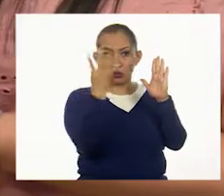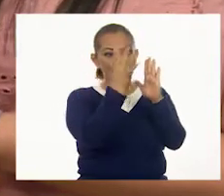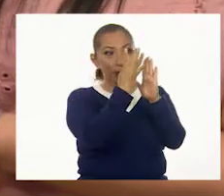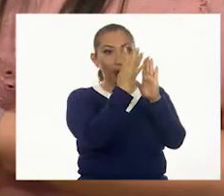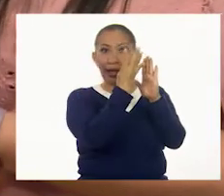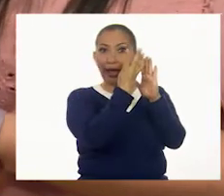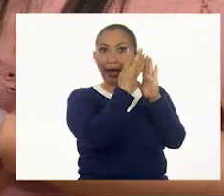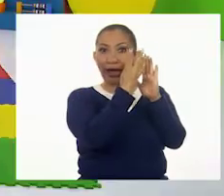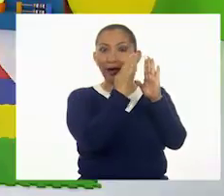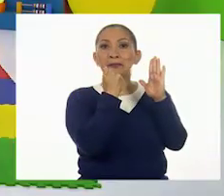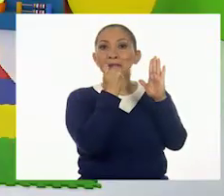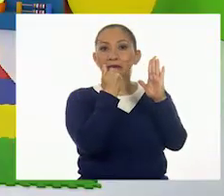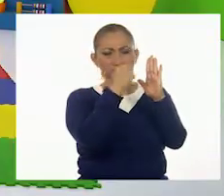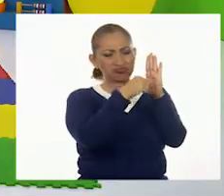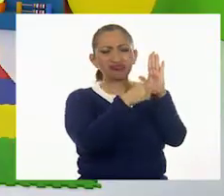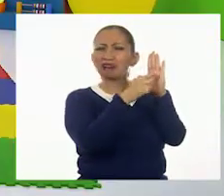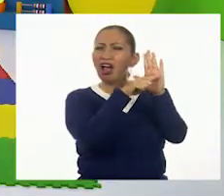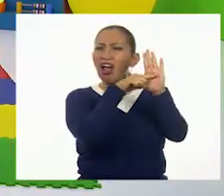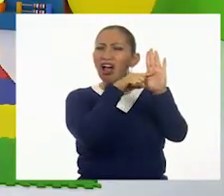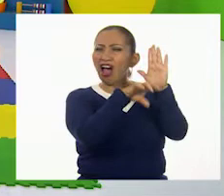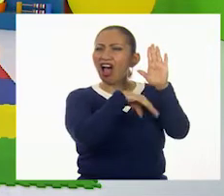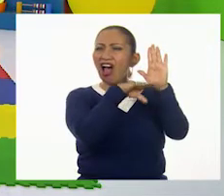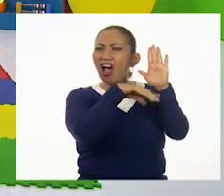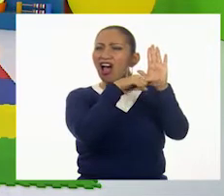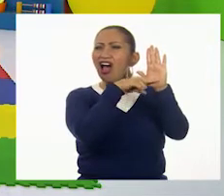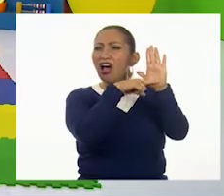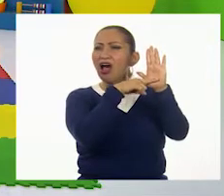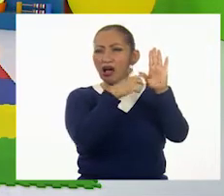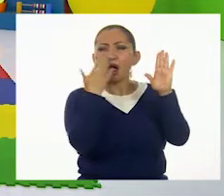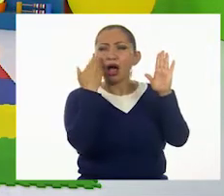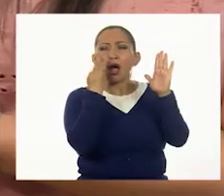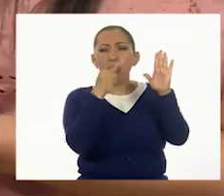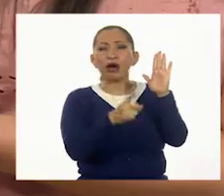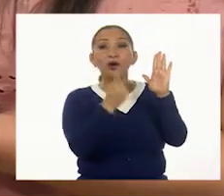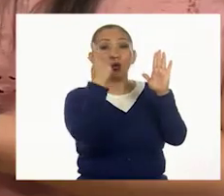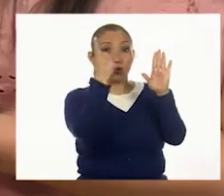1, 2, 3, 4. ¡Bien! ¿Y abajo? ¿Cuántos habrá? ¡Contemos!